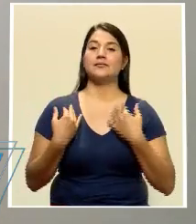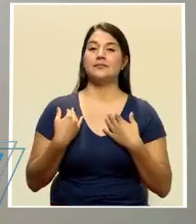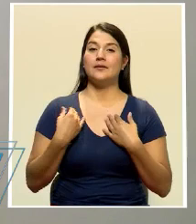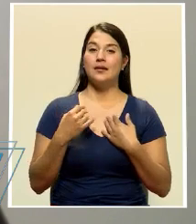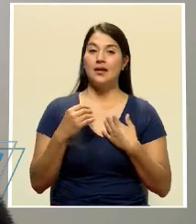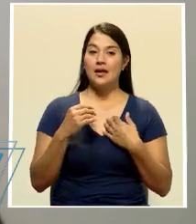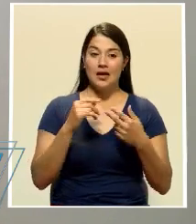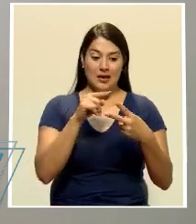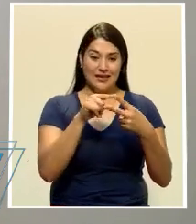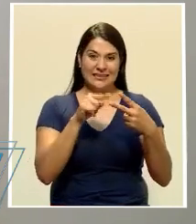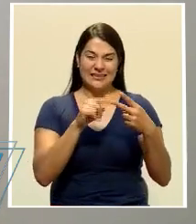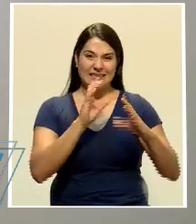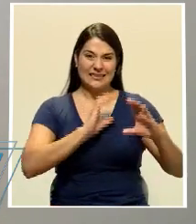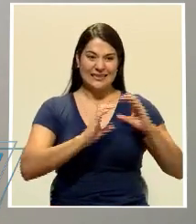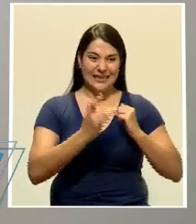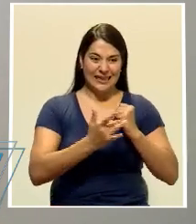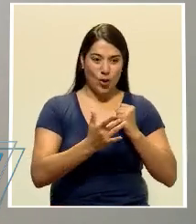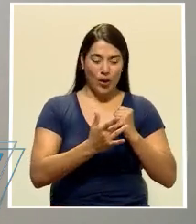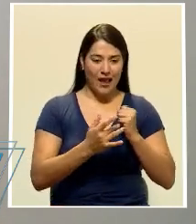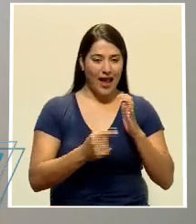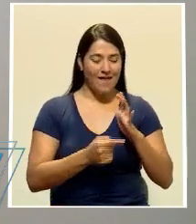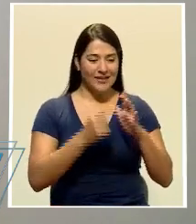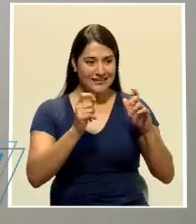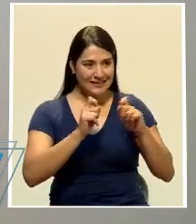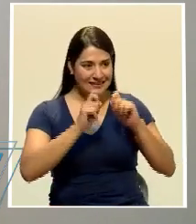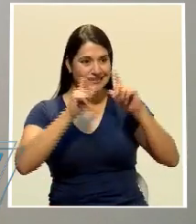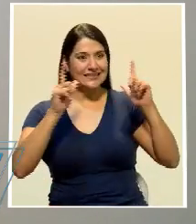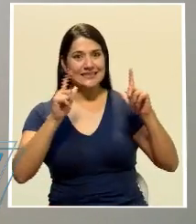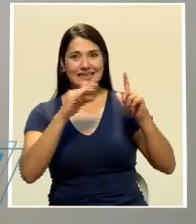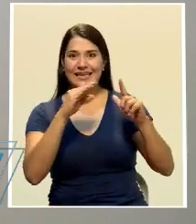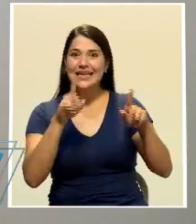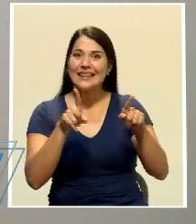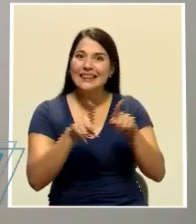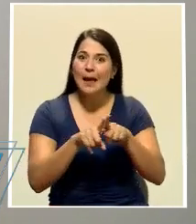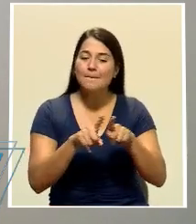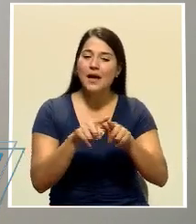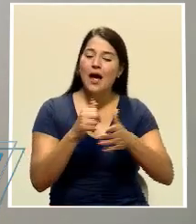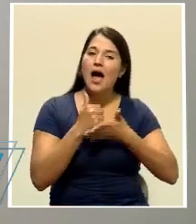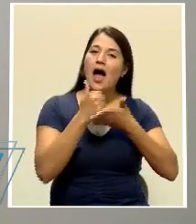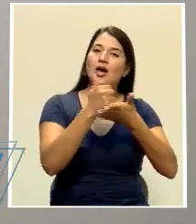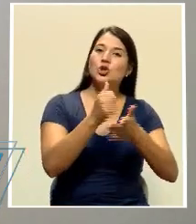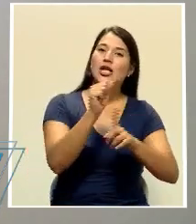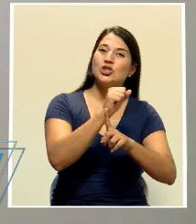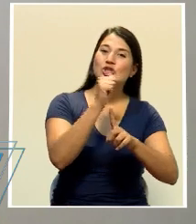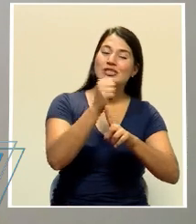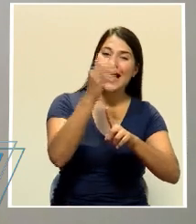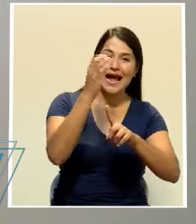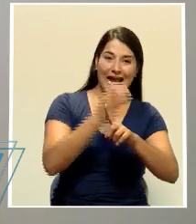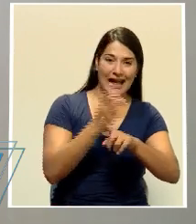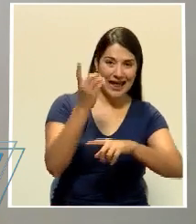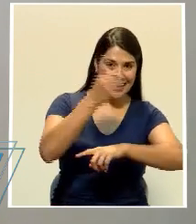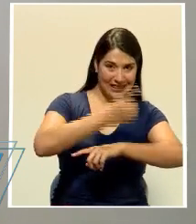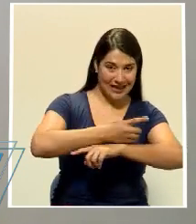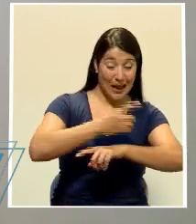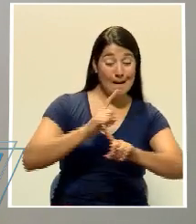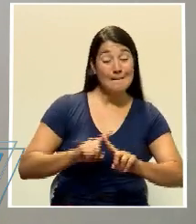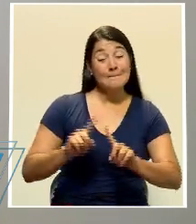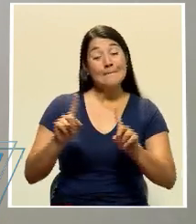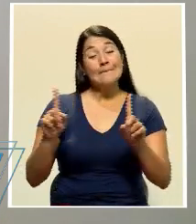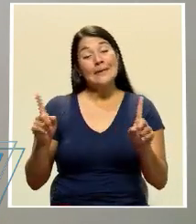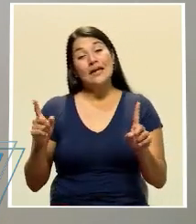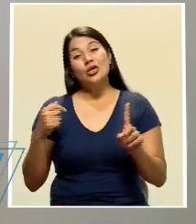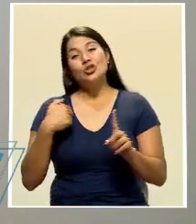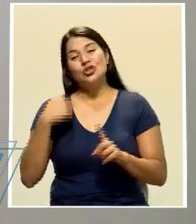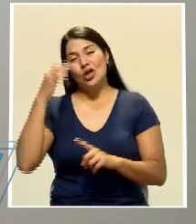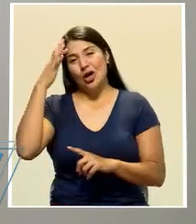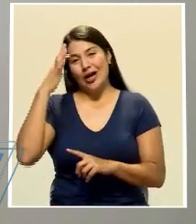para maravillarnos, pero además para aportar a la civilización cada día. Yo me temo que